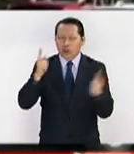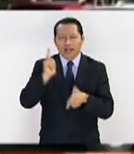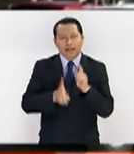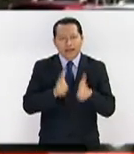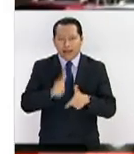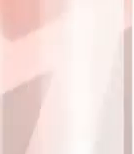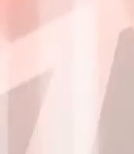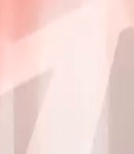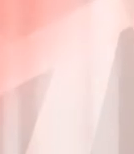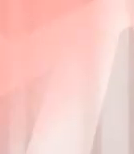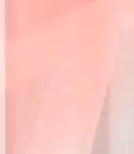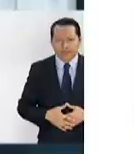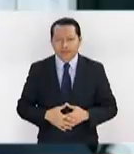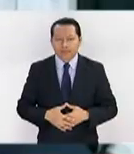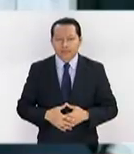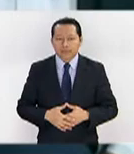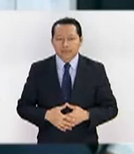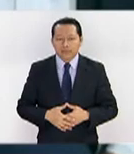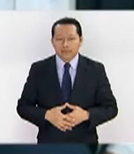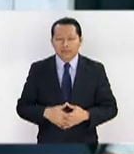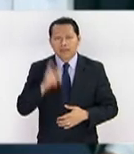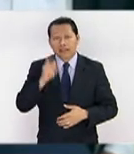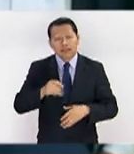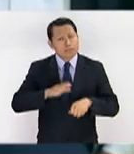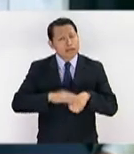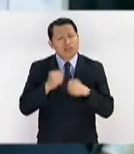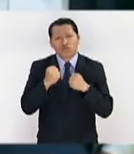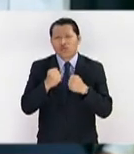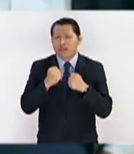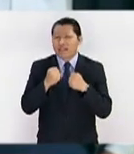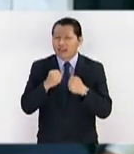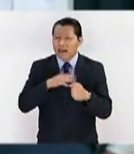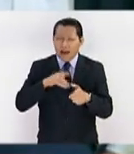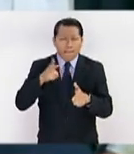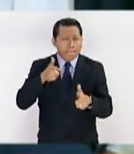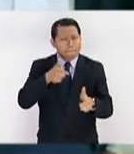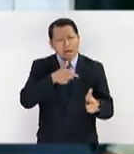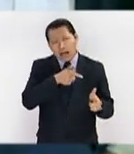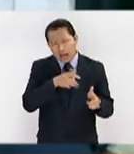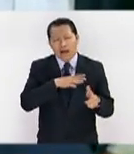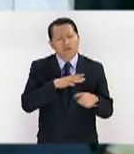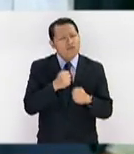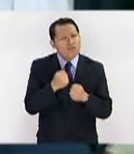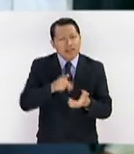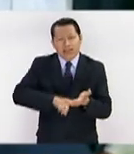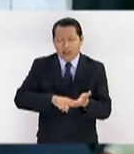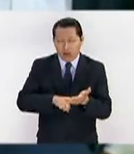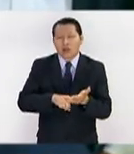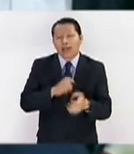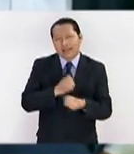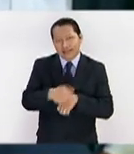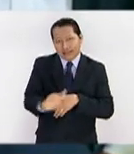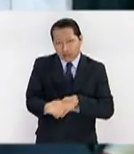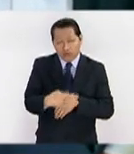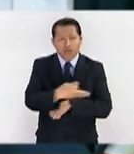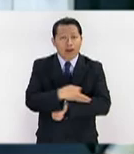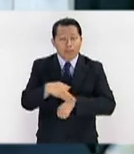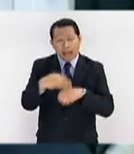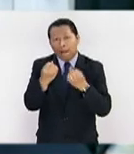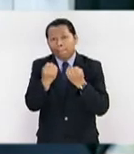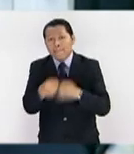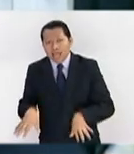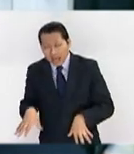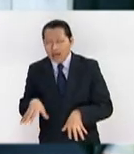Texas. Se trata del más grande tiroteo masivo en nuestro estado. Hay tantas familias que perdieron a miembros